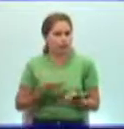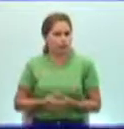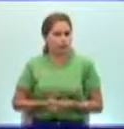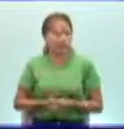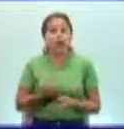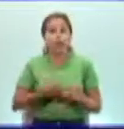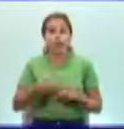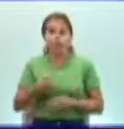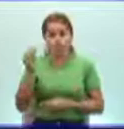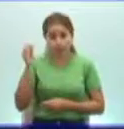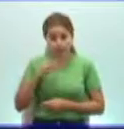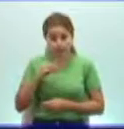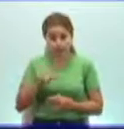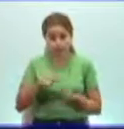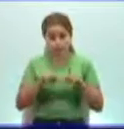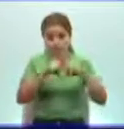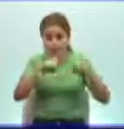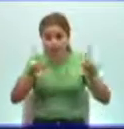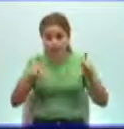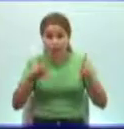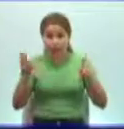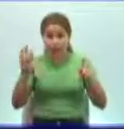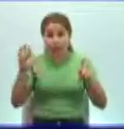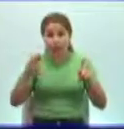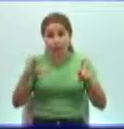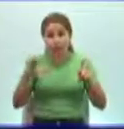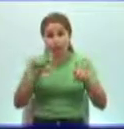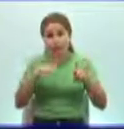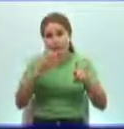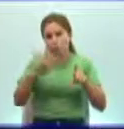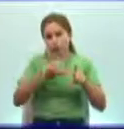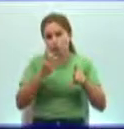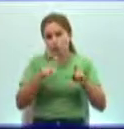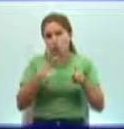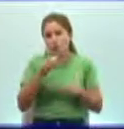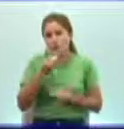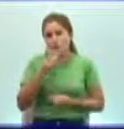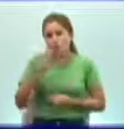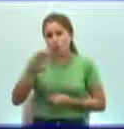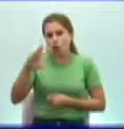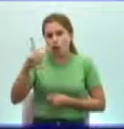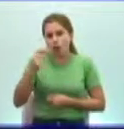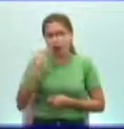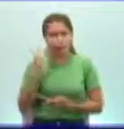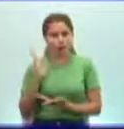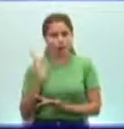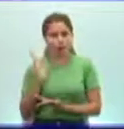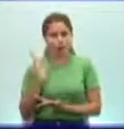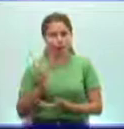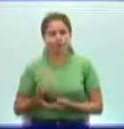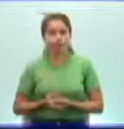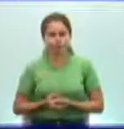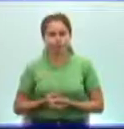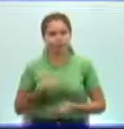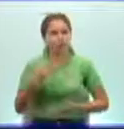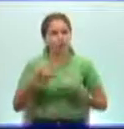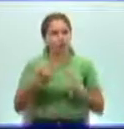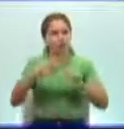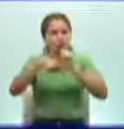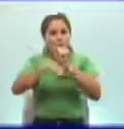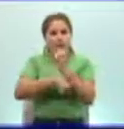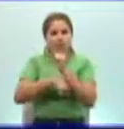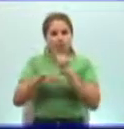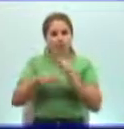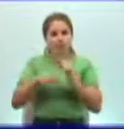sobre el concepto de fuerza electromotriz, la expresión que nos las permite calcular, vamos a pasar a la siguiente diapositiva y vamos entonces a profundizar en